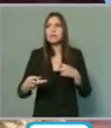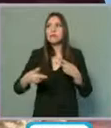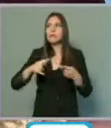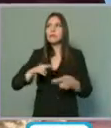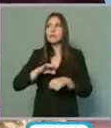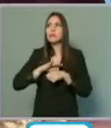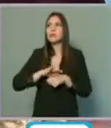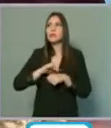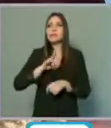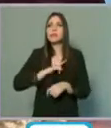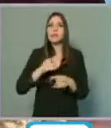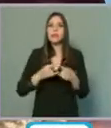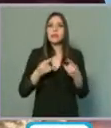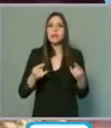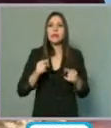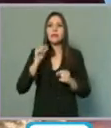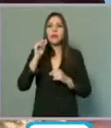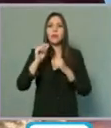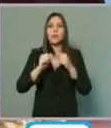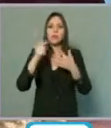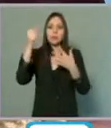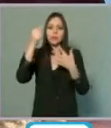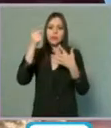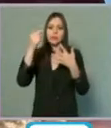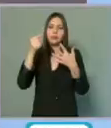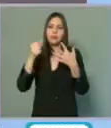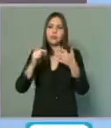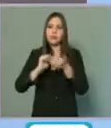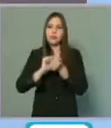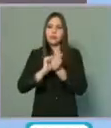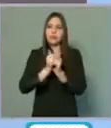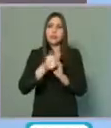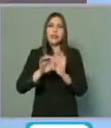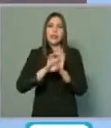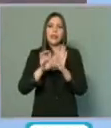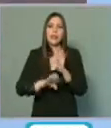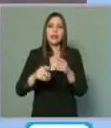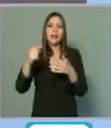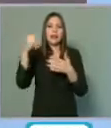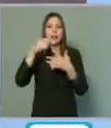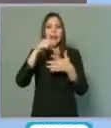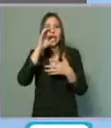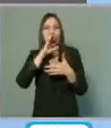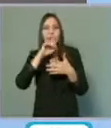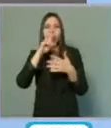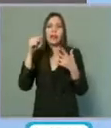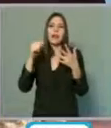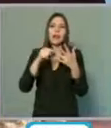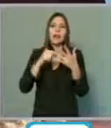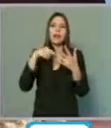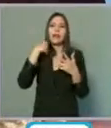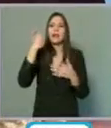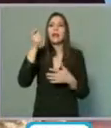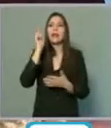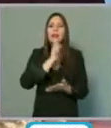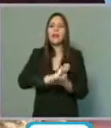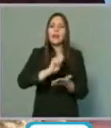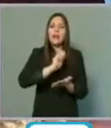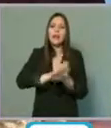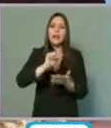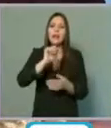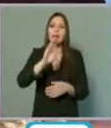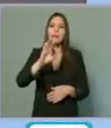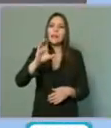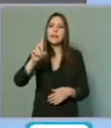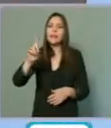de repente esa lista va creciendo y la lista se vuelve, por ejemplo, otra cosa maravillosa es el alfabeto. Otra cosa maravillosa son